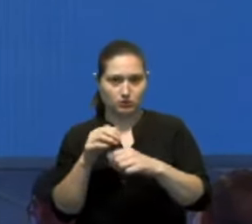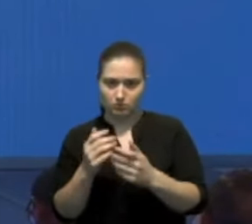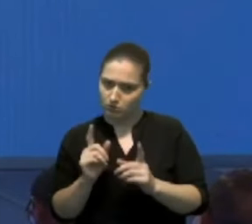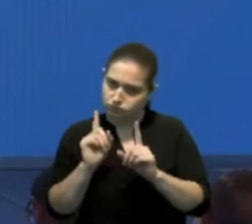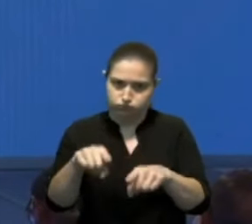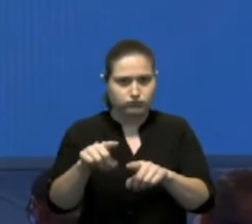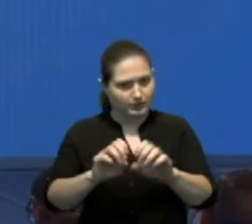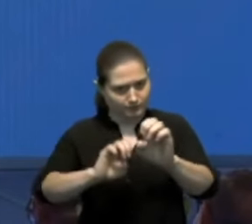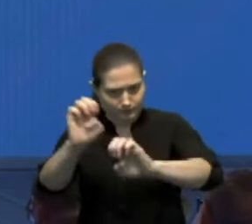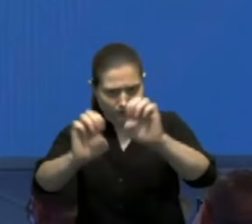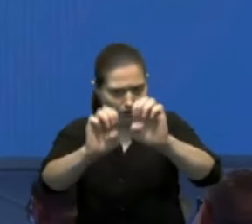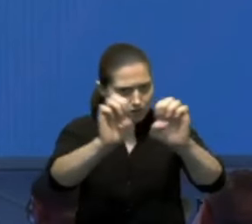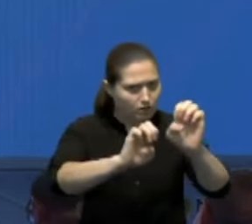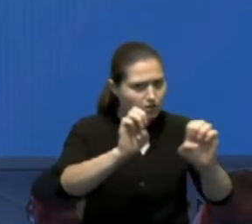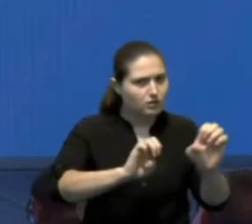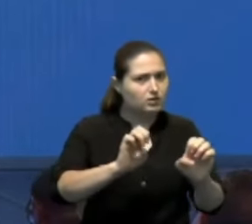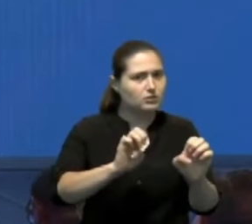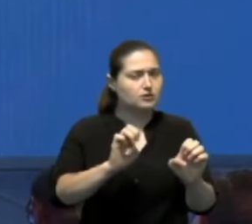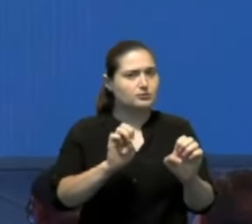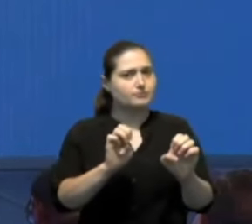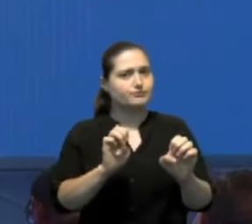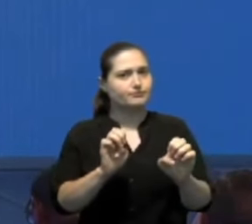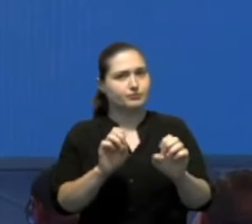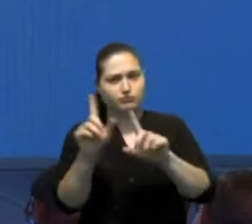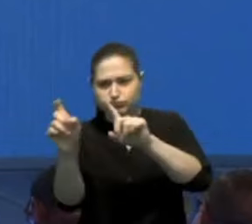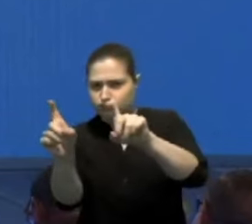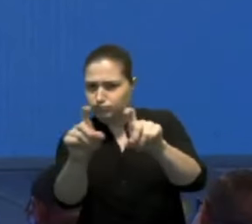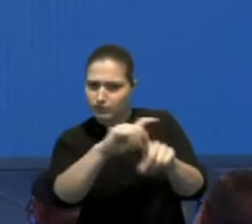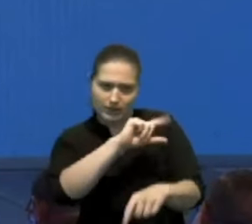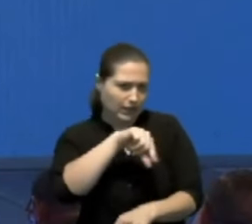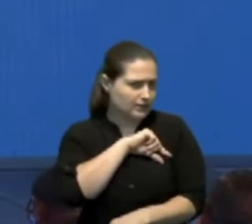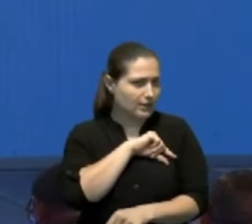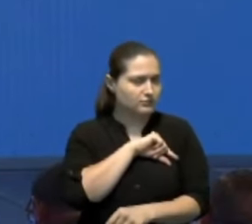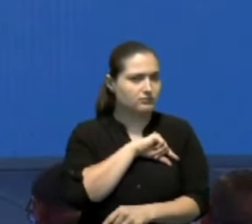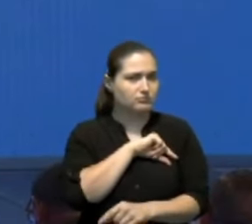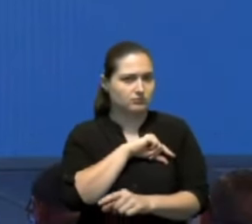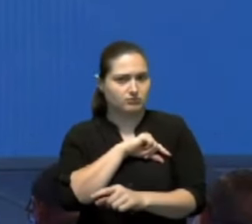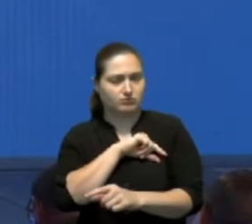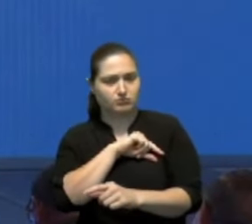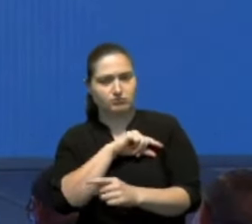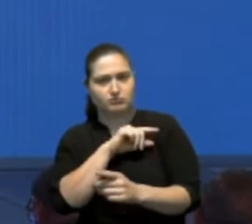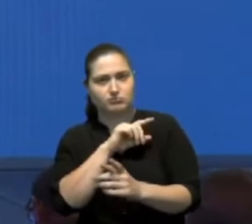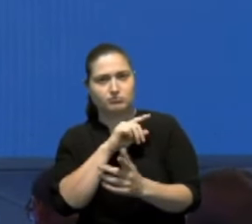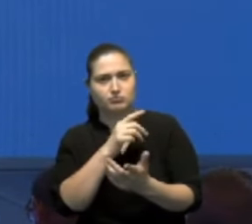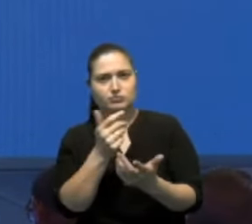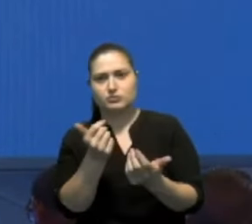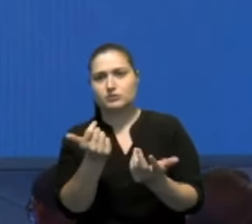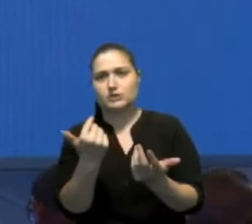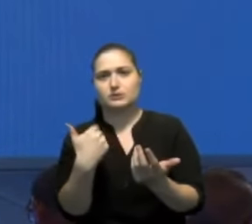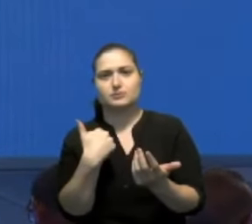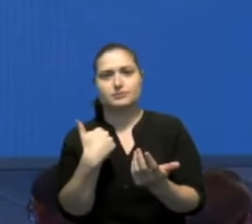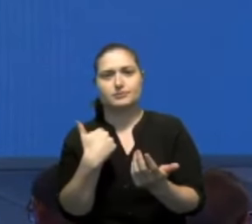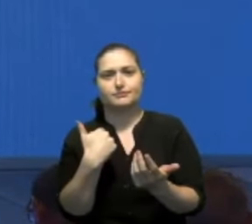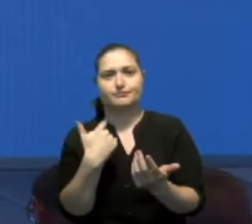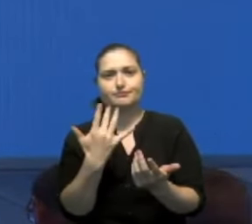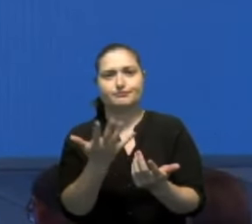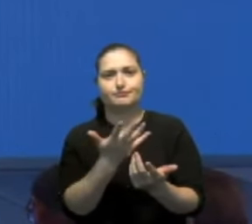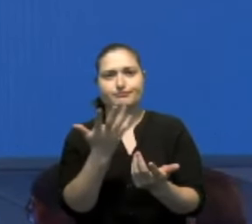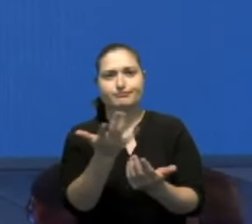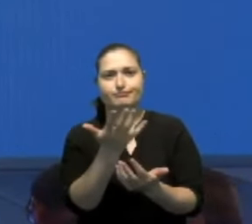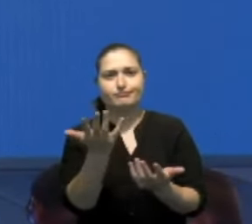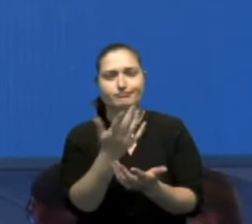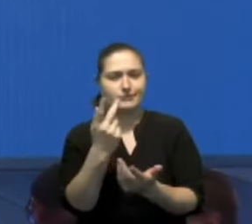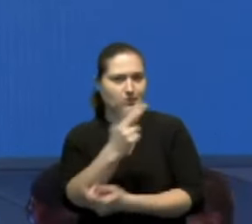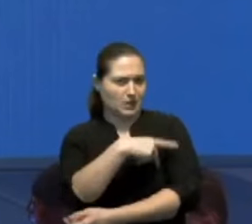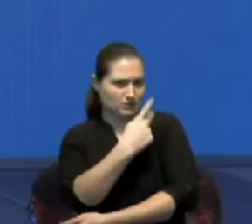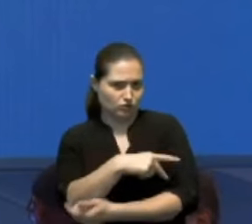varias eh incluso encuestas de calidad con eh con alguno de los miembros de de algunos de los pacientes